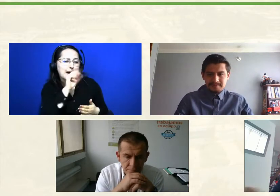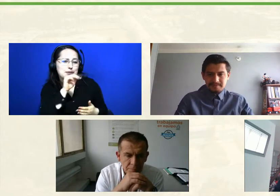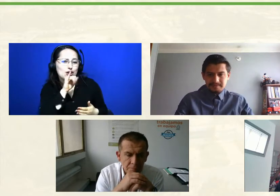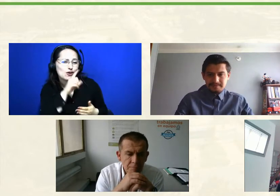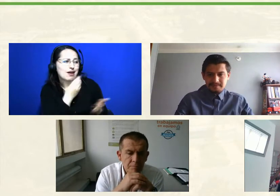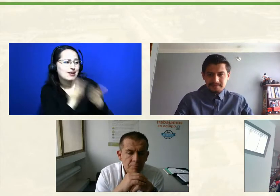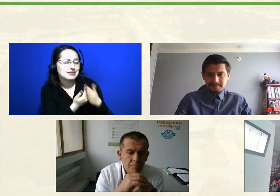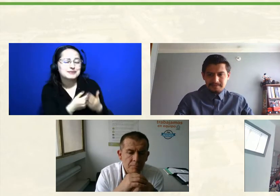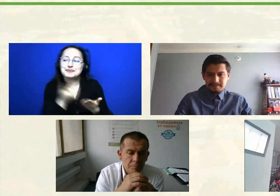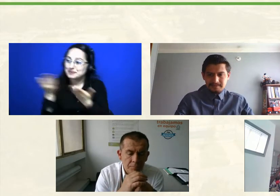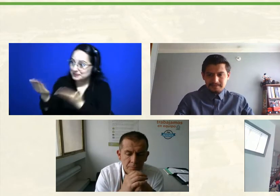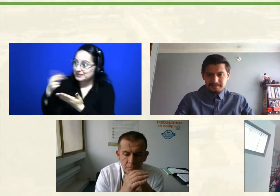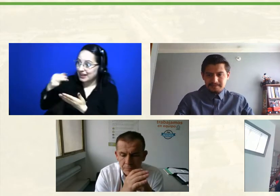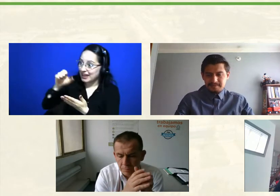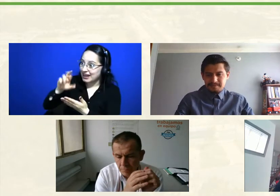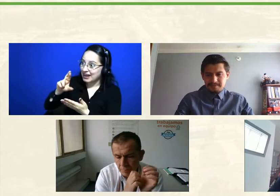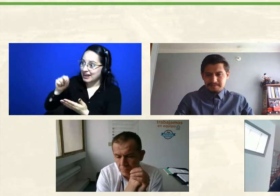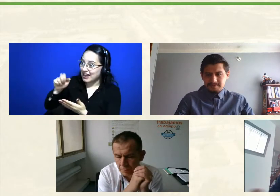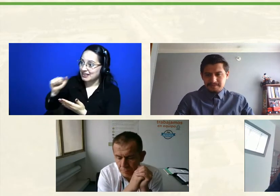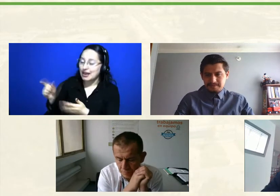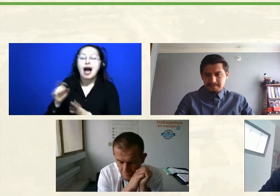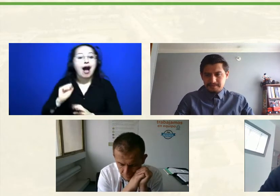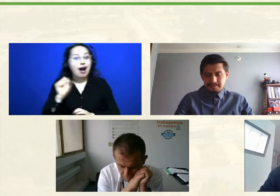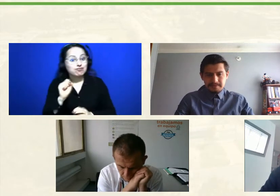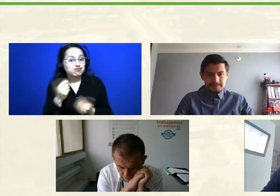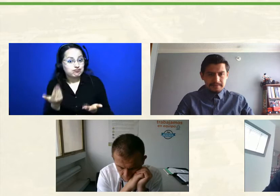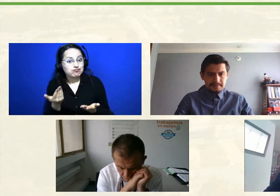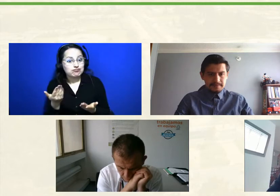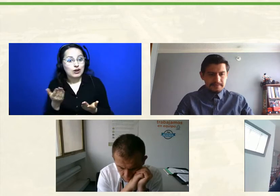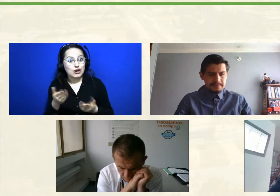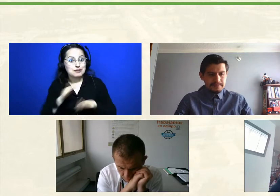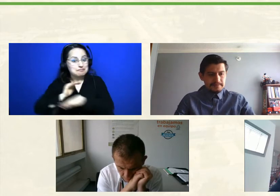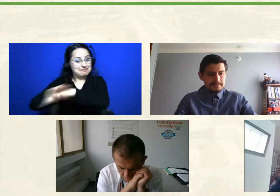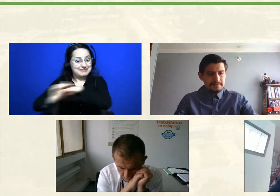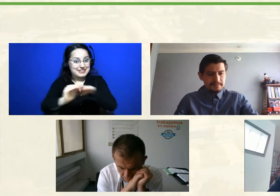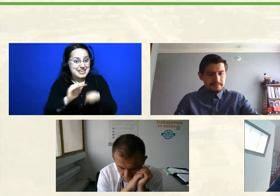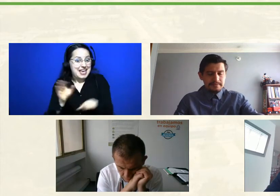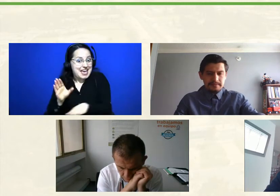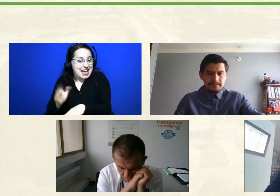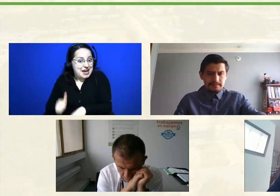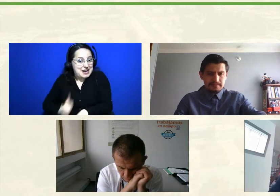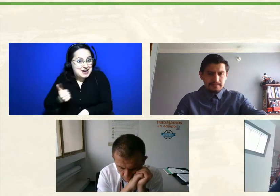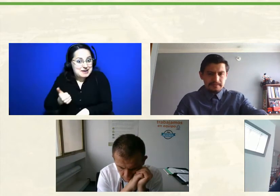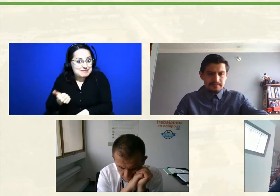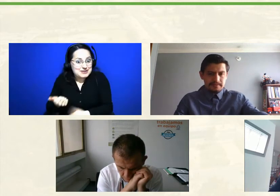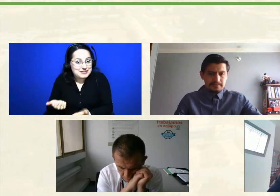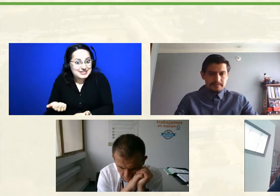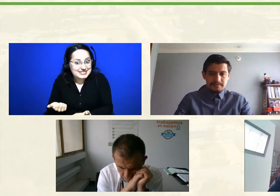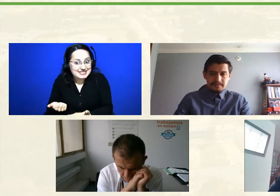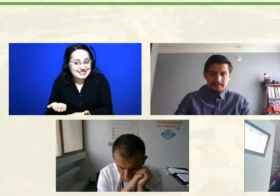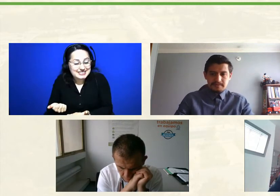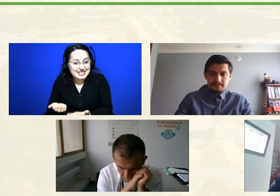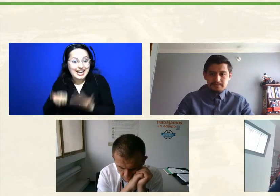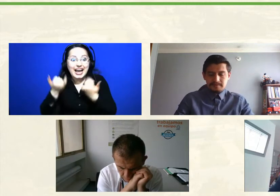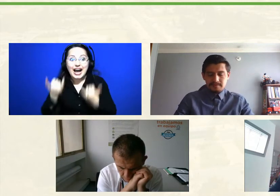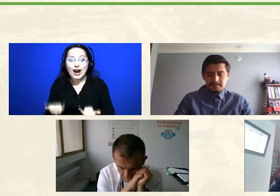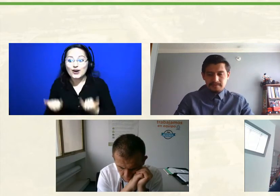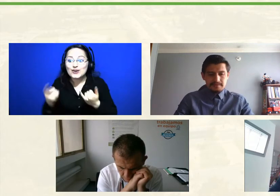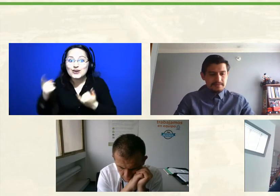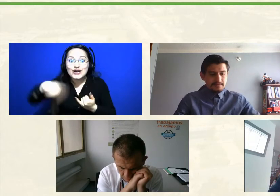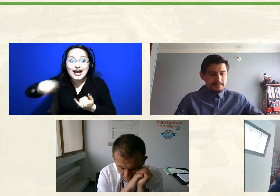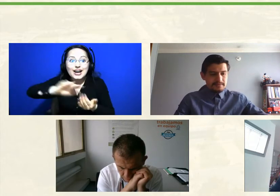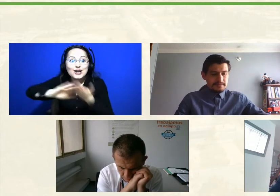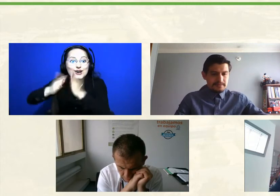nada, volverlos a invitar a todos a que aprovechen la oportunidad. Esto es una oportunidad de que las comunidades,